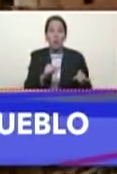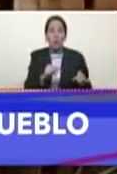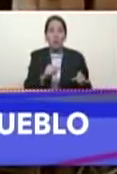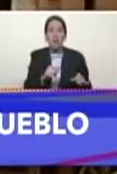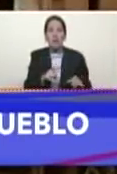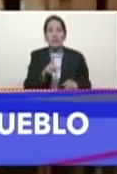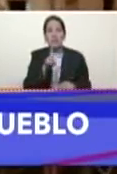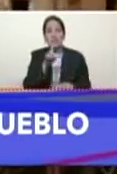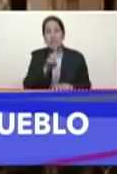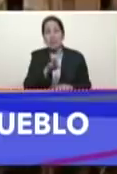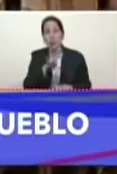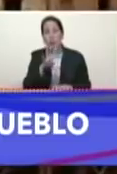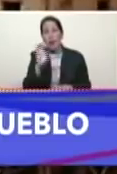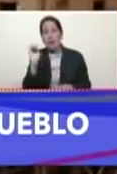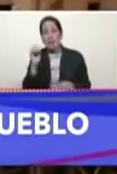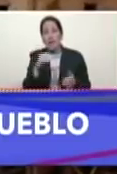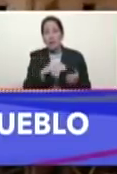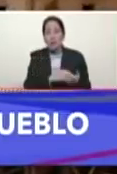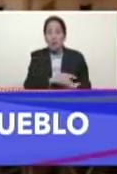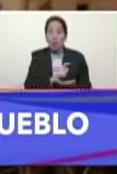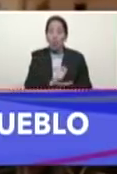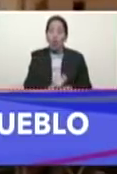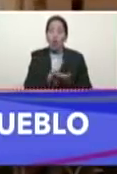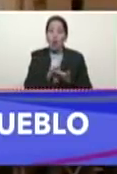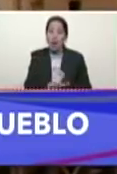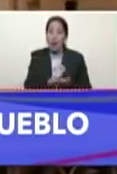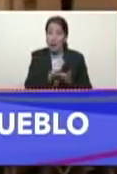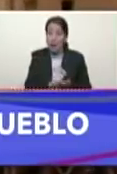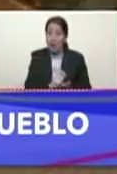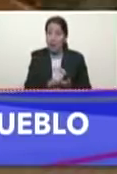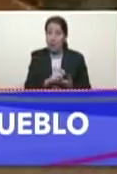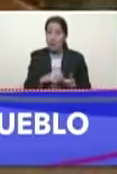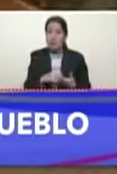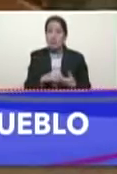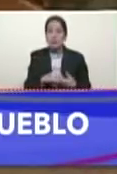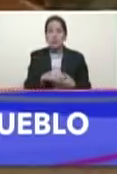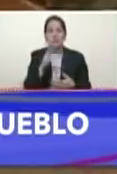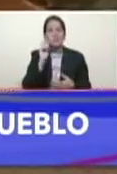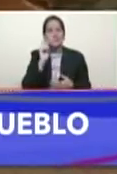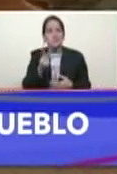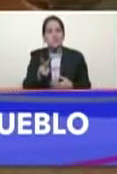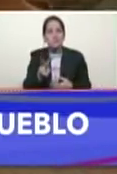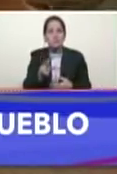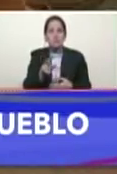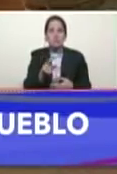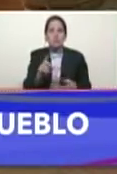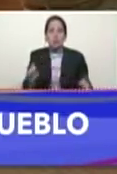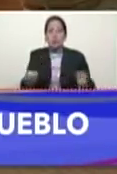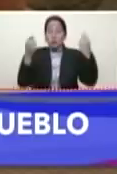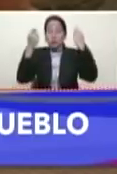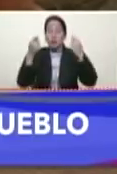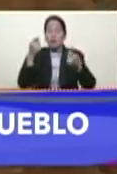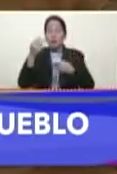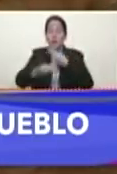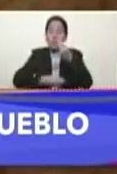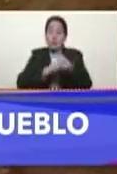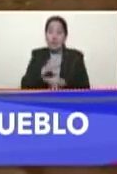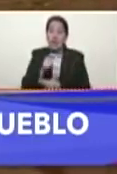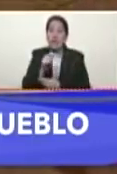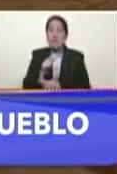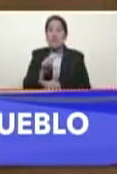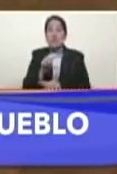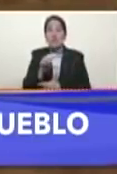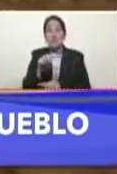escoria para recuperar entonces, con esta planta que estamos instalando, cerca de 3 mil toneladas de ferroníquel. Es una